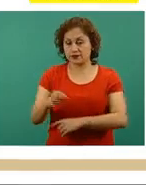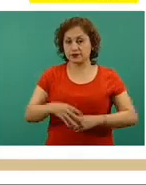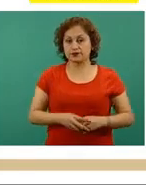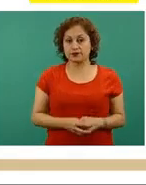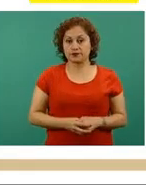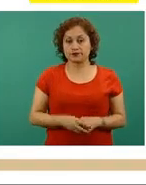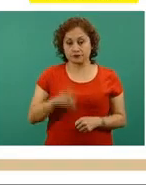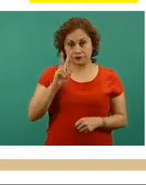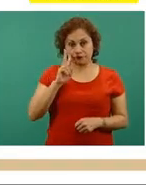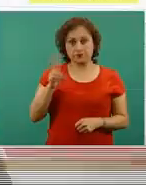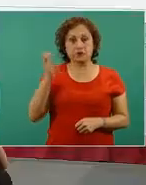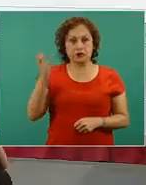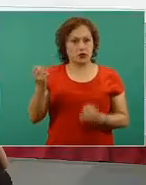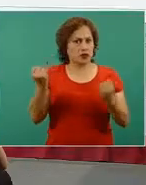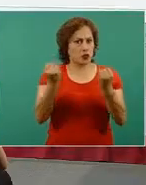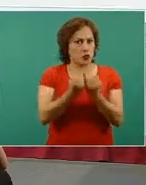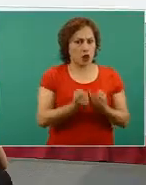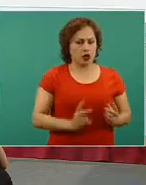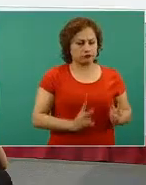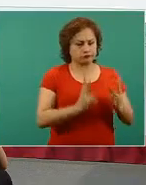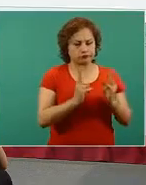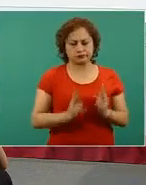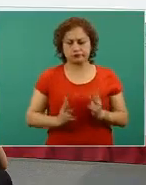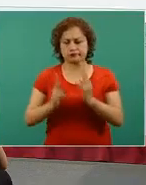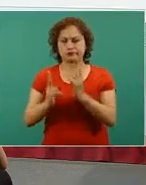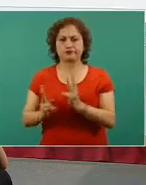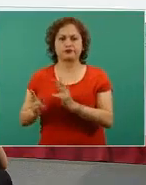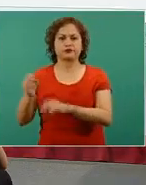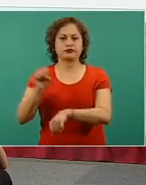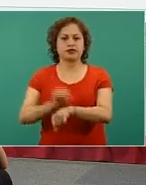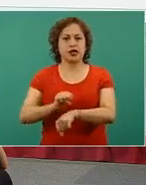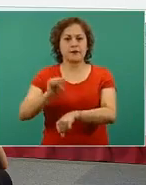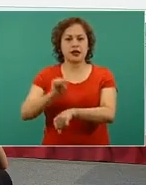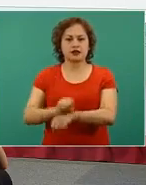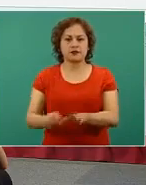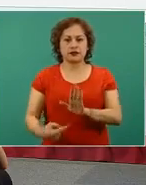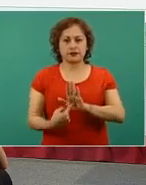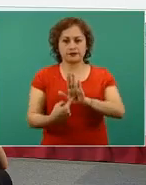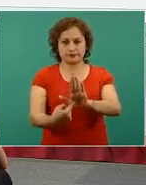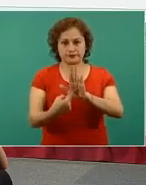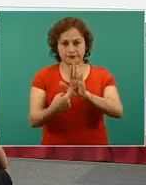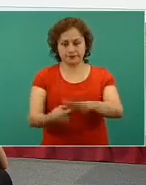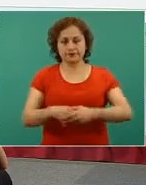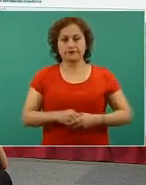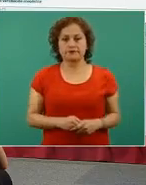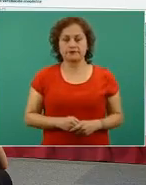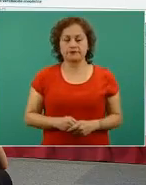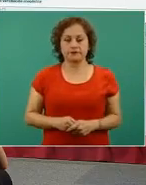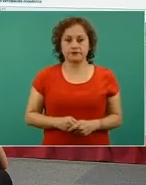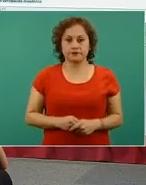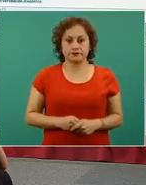elemento semanal que estamos, como siempre, compartiendo con ustedes. La que sí.